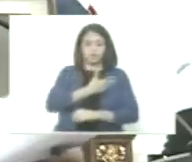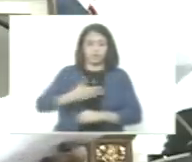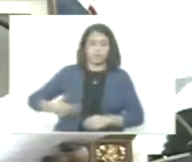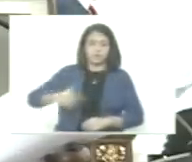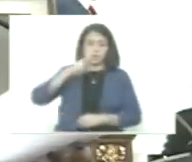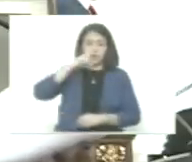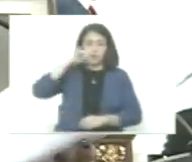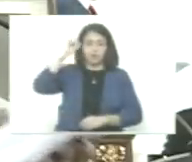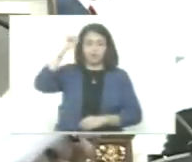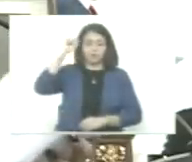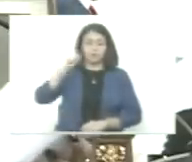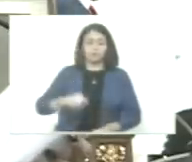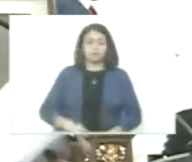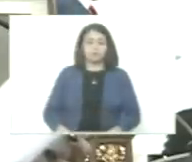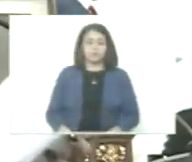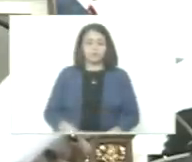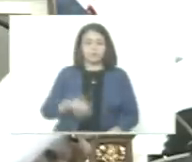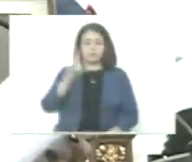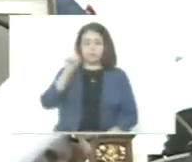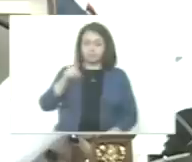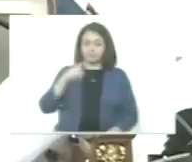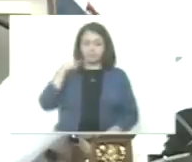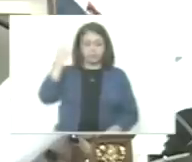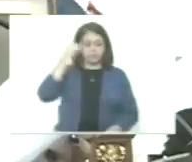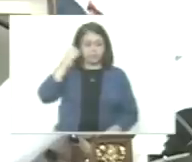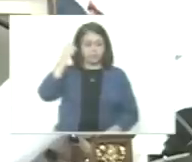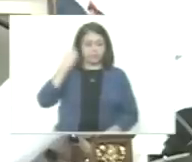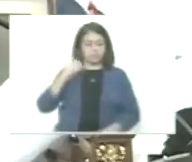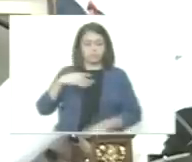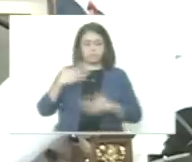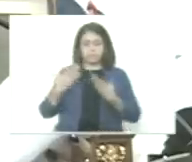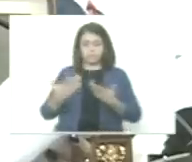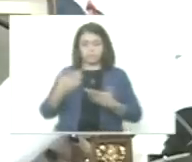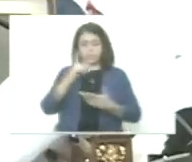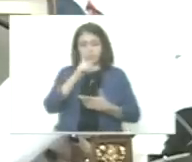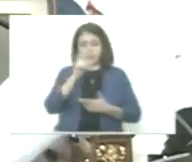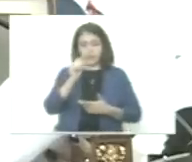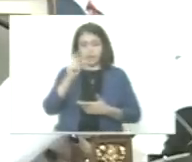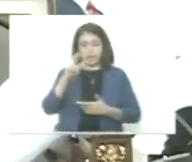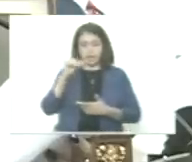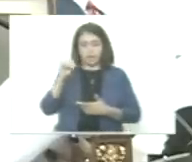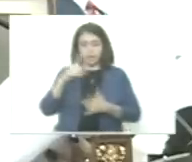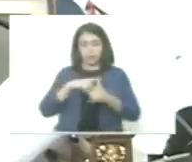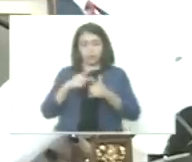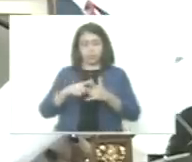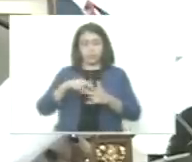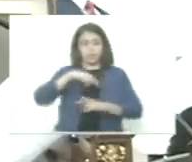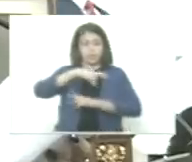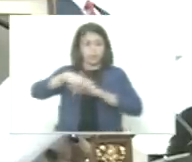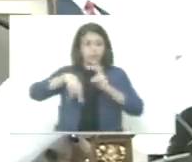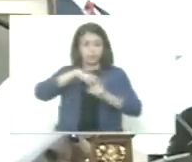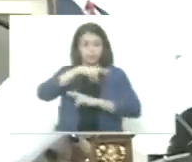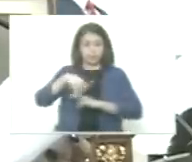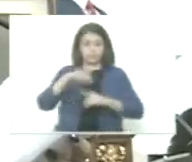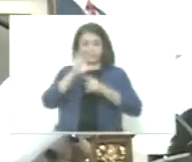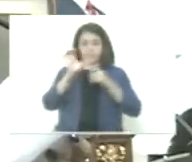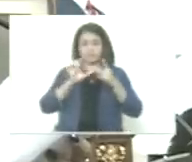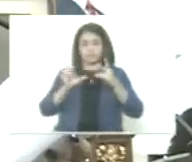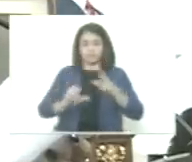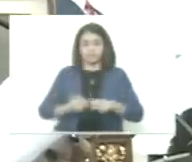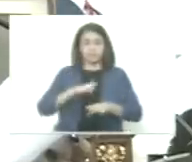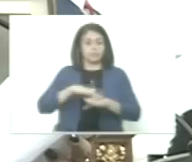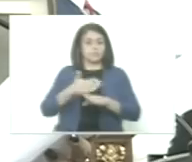presidente Nicolás Maduro Moros, considerando que Darío Vivas fue un revolucionario caracterizado